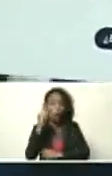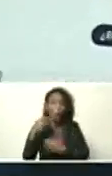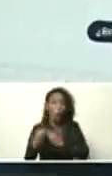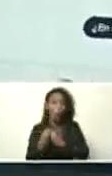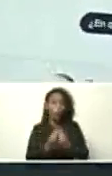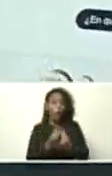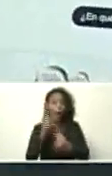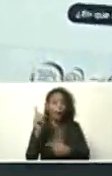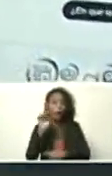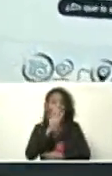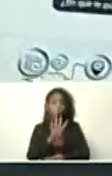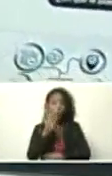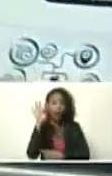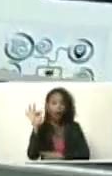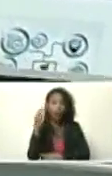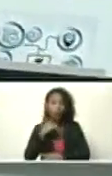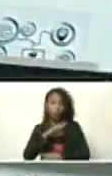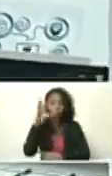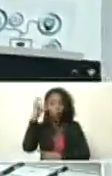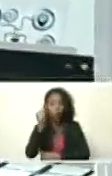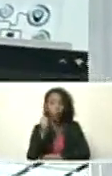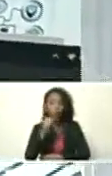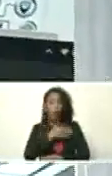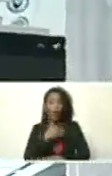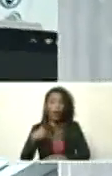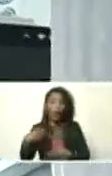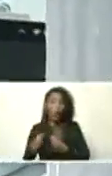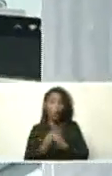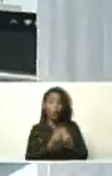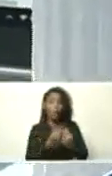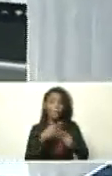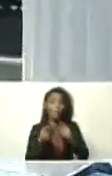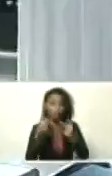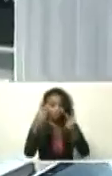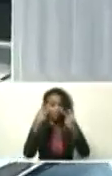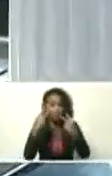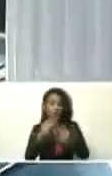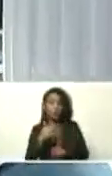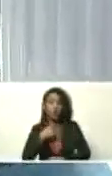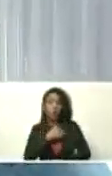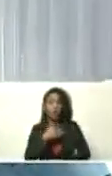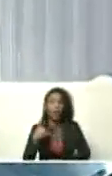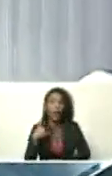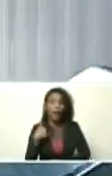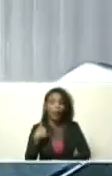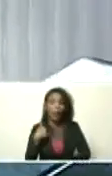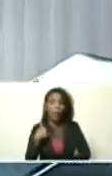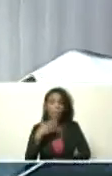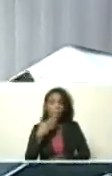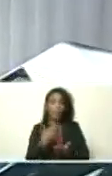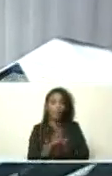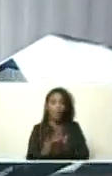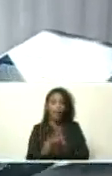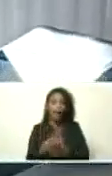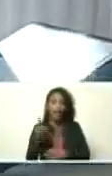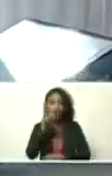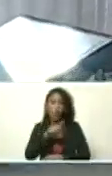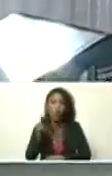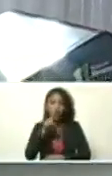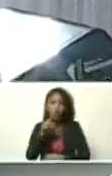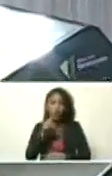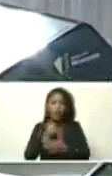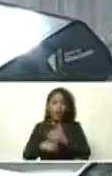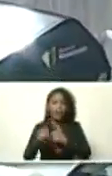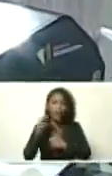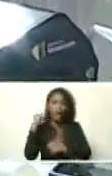acompañar, de estas 4F hemos logrado, si se quiere, acompañarlo. Pero fíjese, yo sí quisiera reclamar que el golfeado nace en el